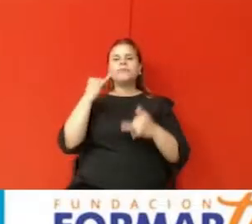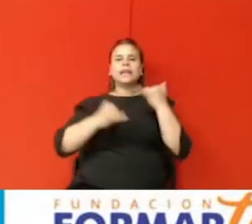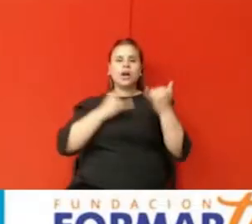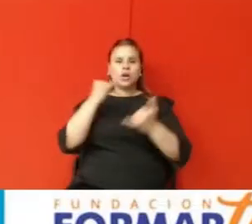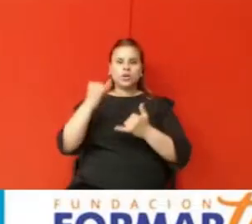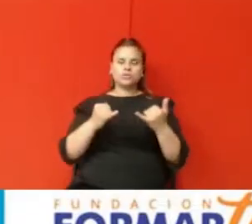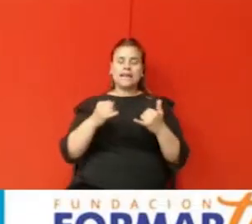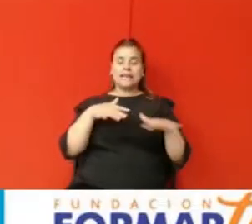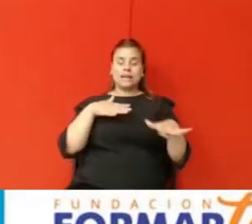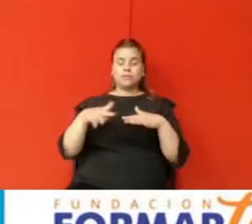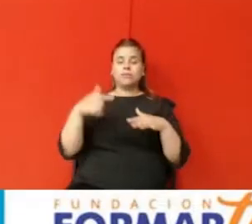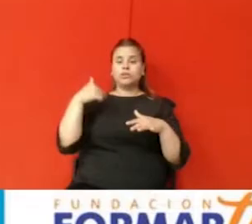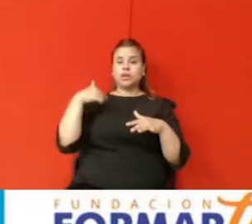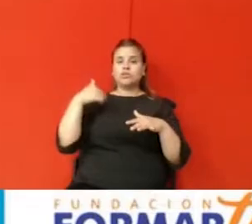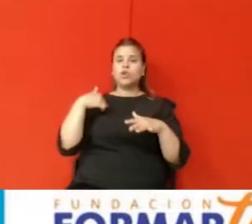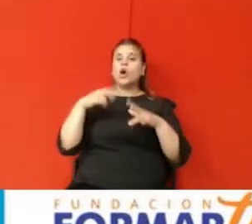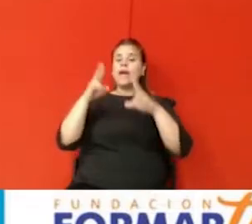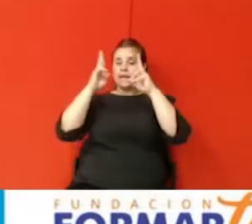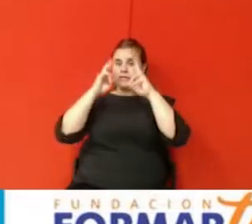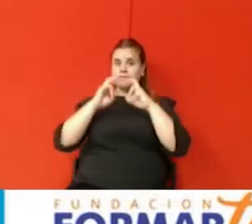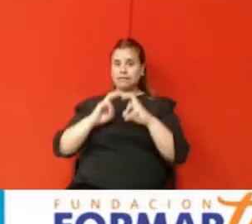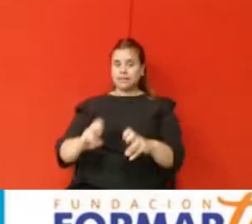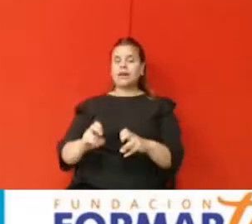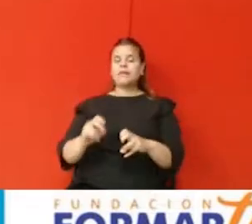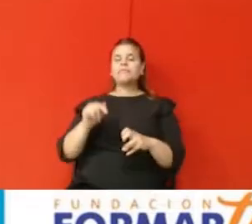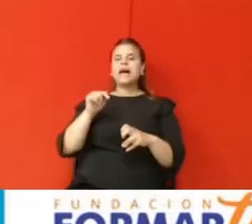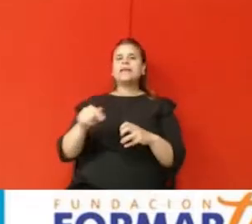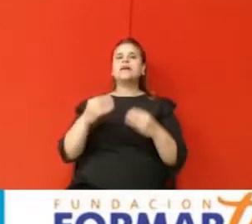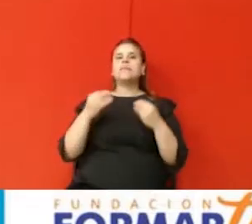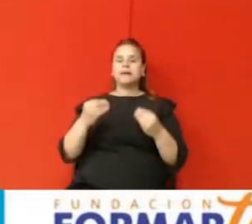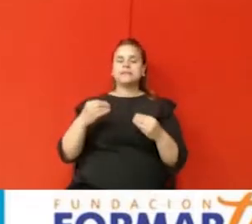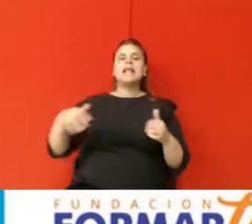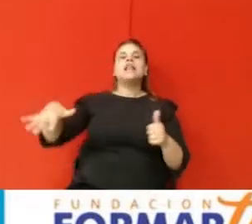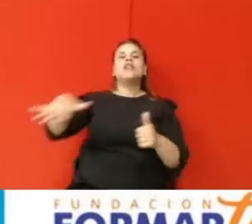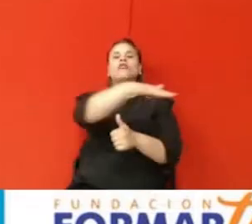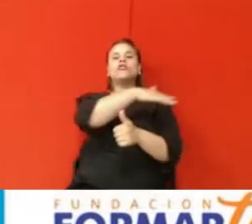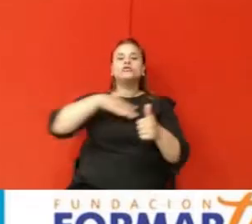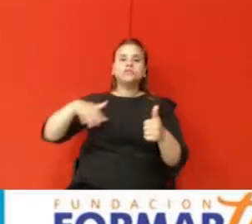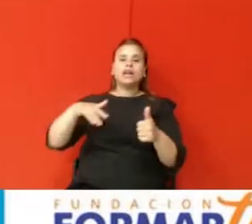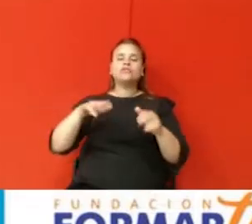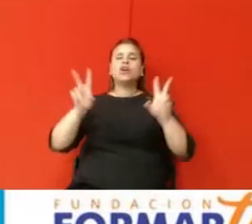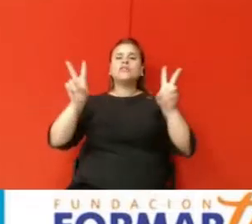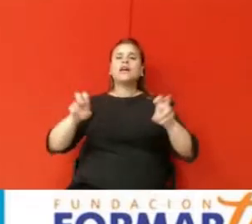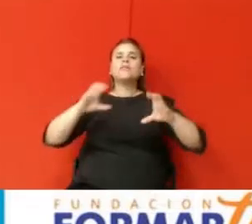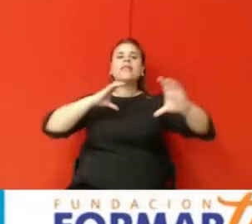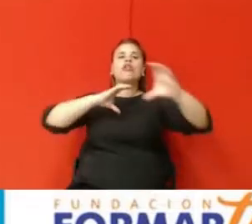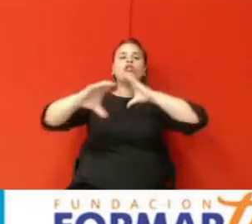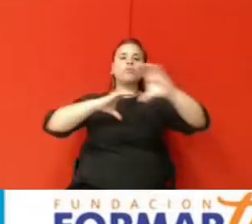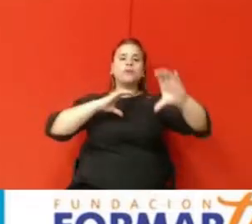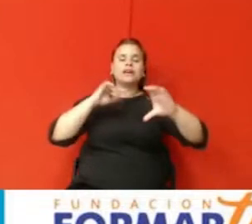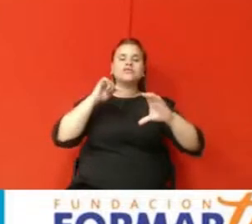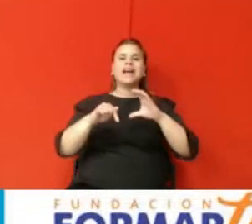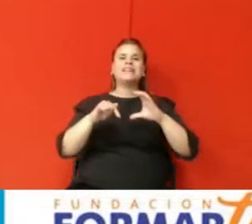la investigación cuando hicimos es que en el plano de la investigación, de la comunicación, eran